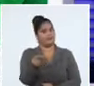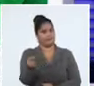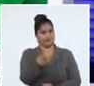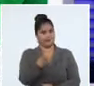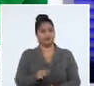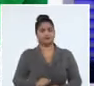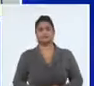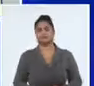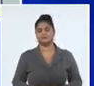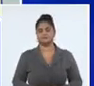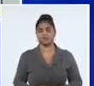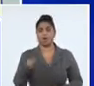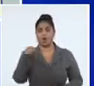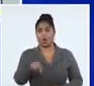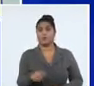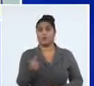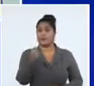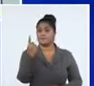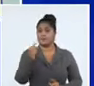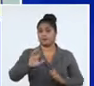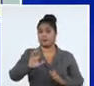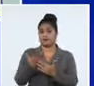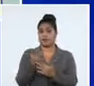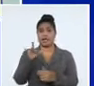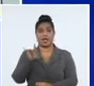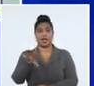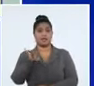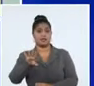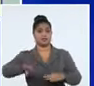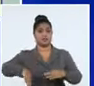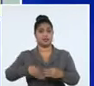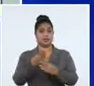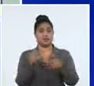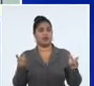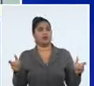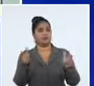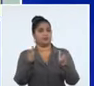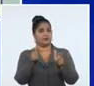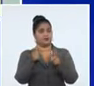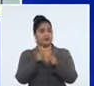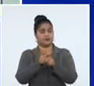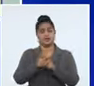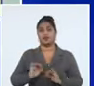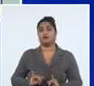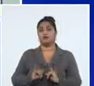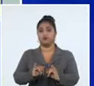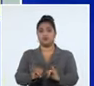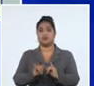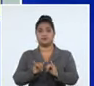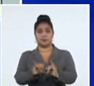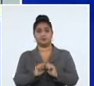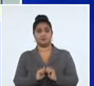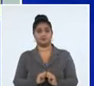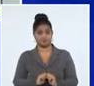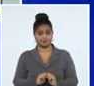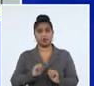días, realmente una tasa hasta el día de ayer, ahí la tienen en pantalla,